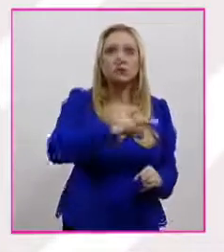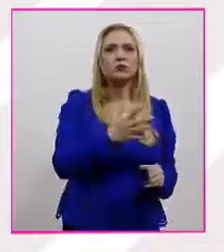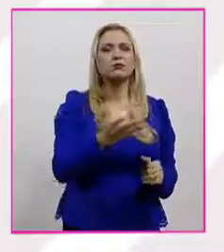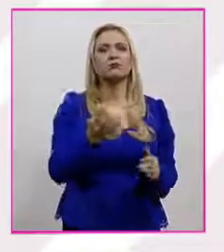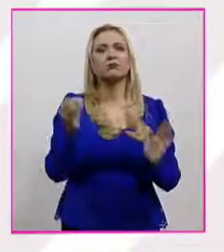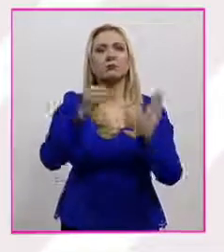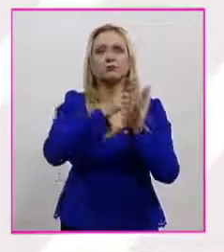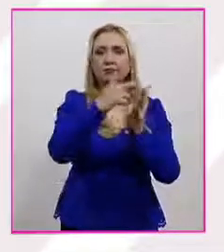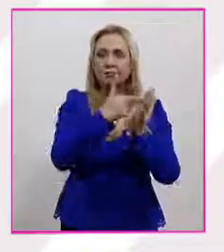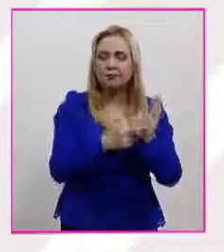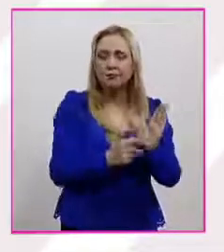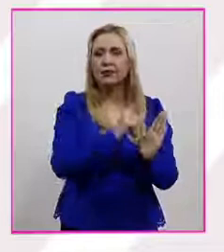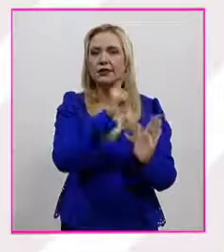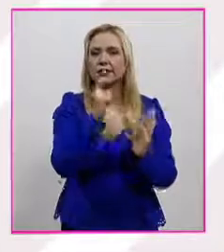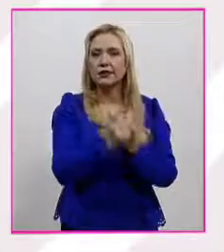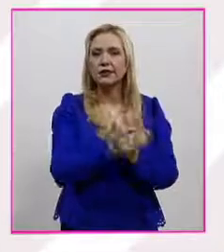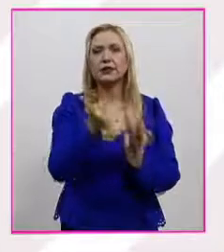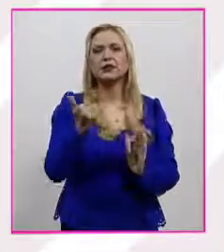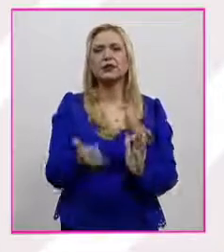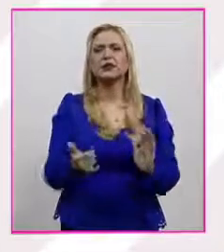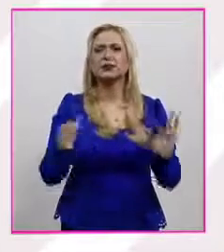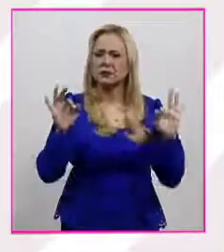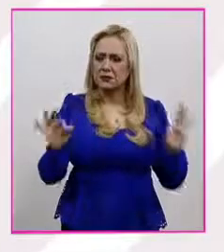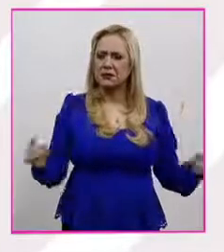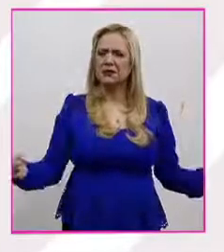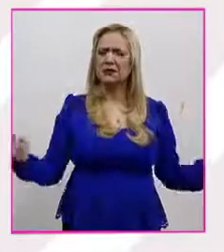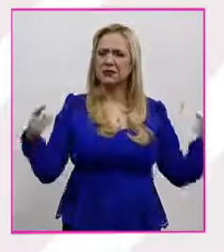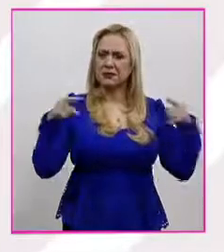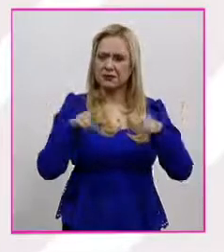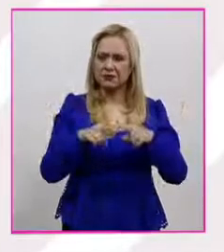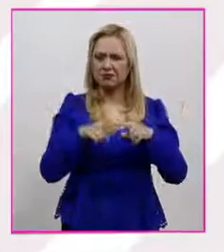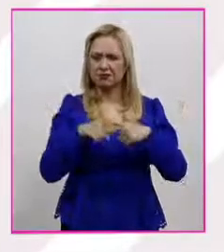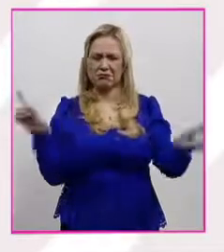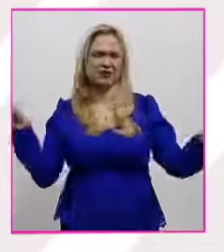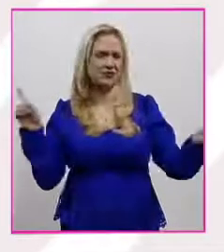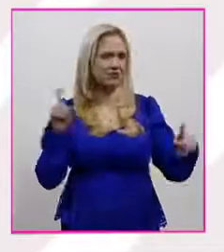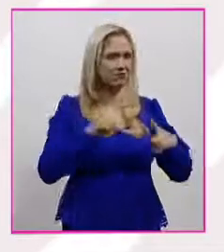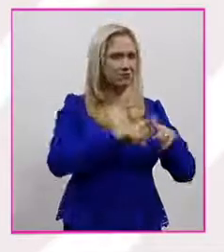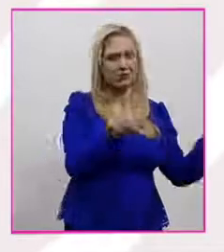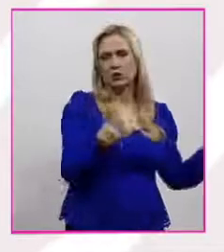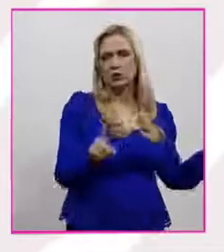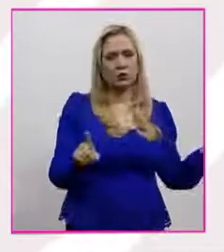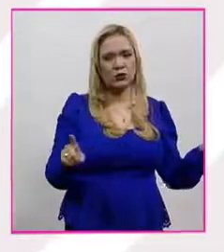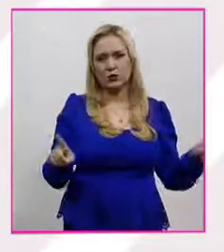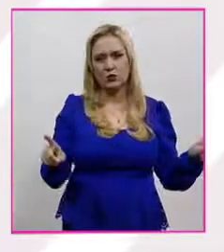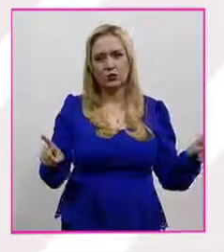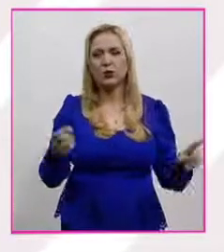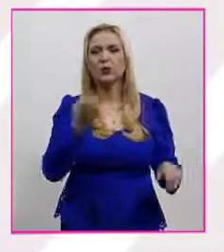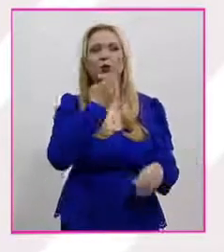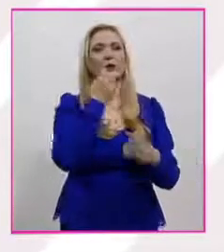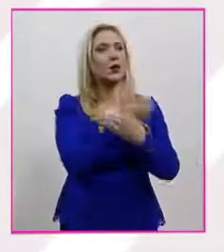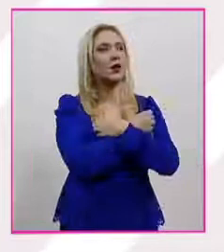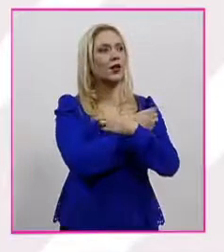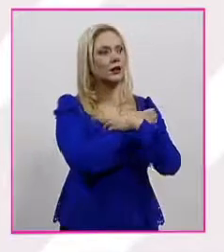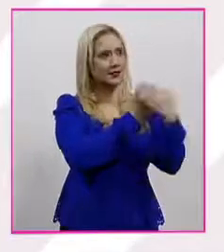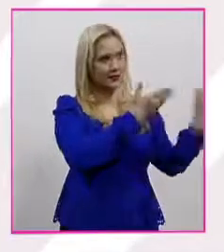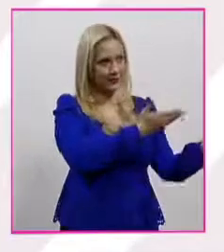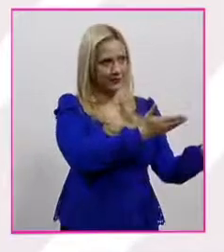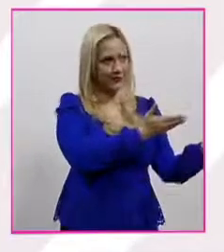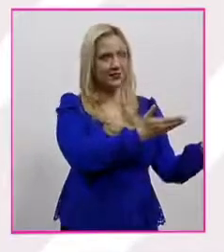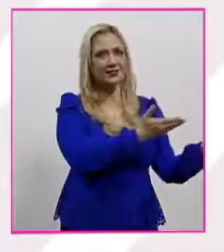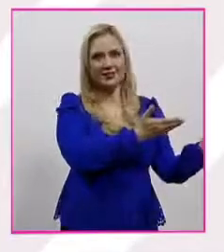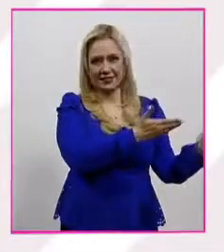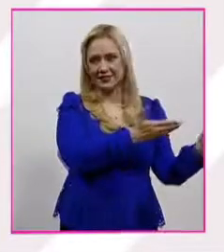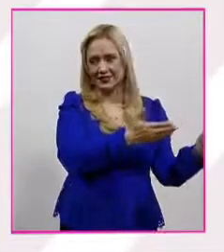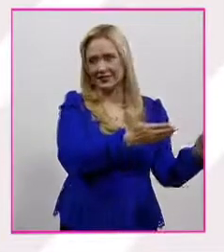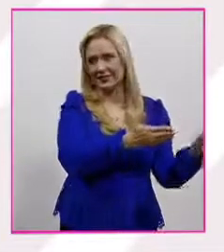políticas públicas que además sean coherentes unas con otras, ¿no? Porque de pronto es la política de educación, pues ya vimos, la política de educación